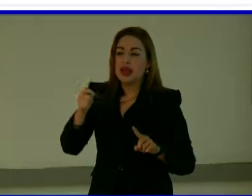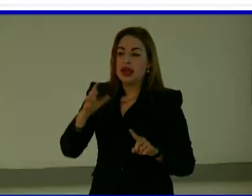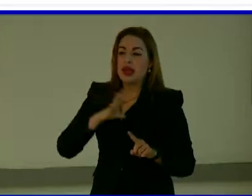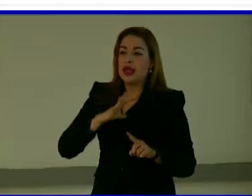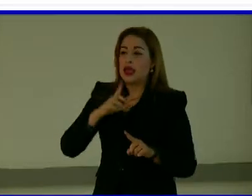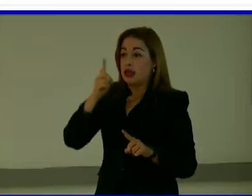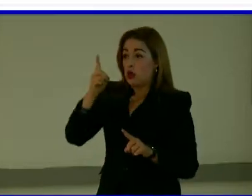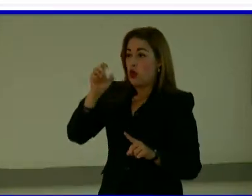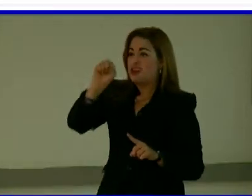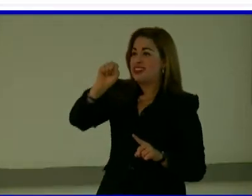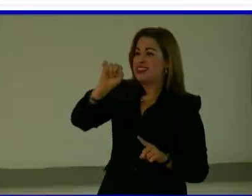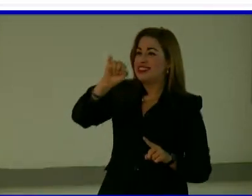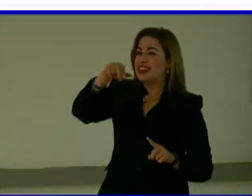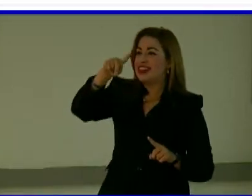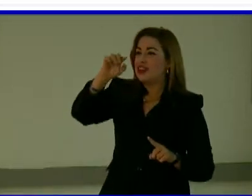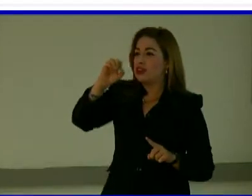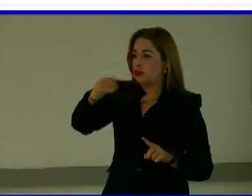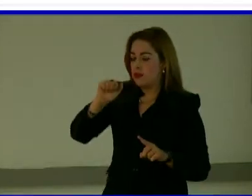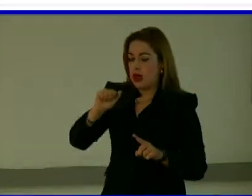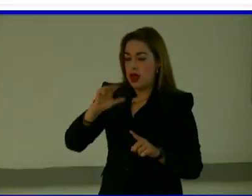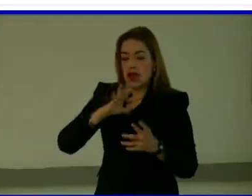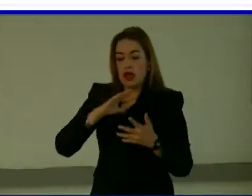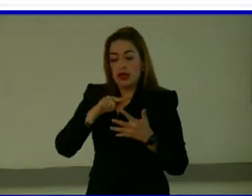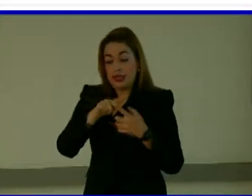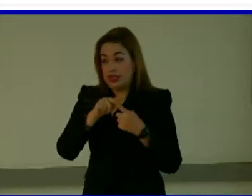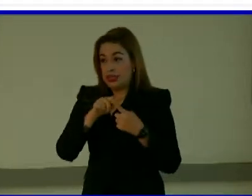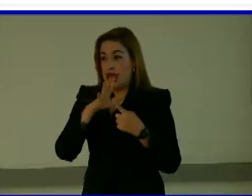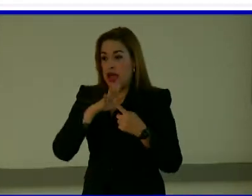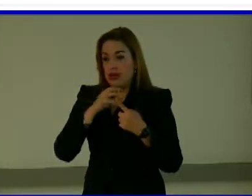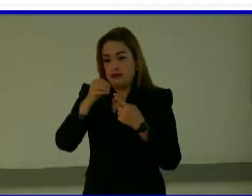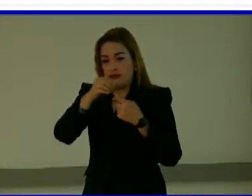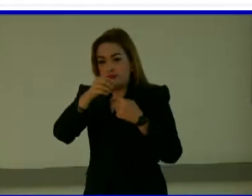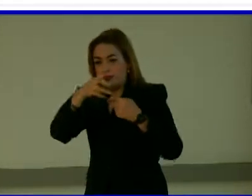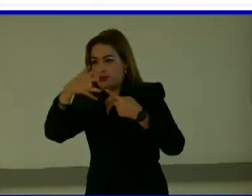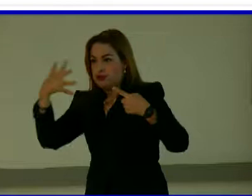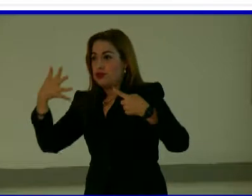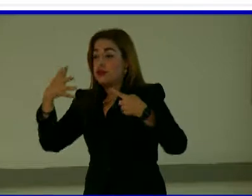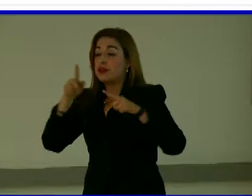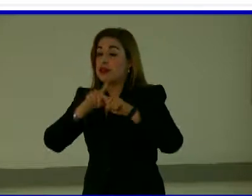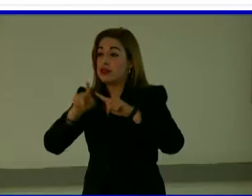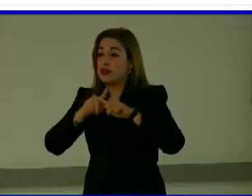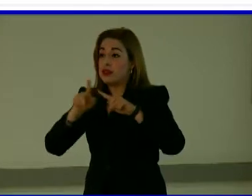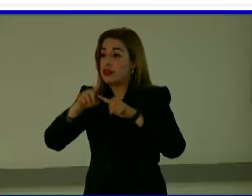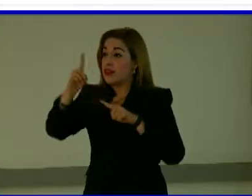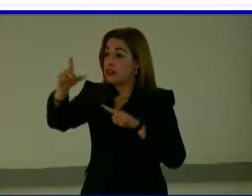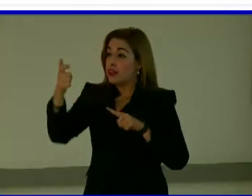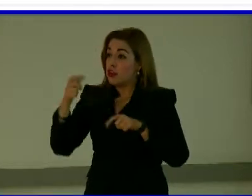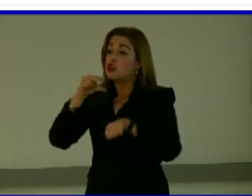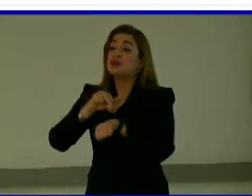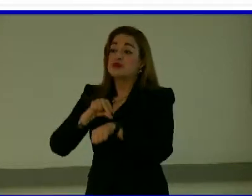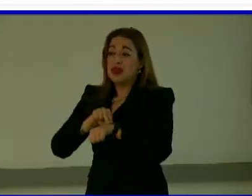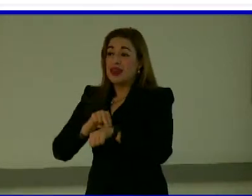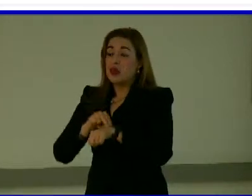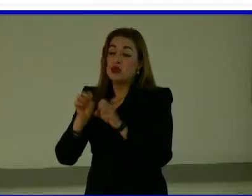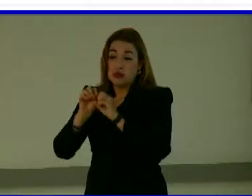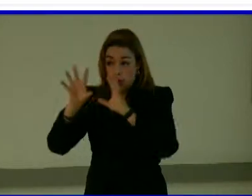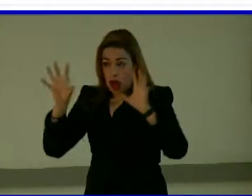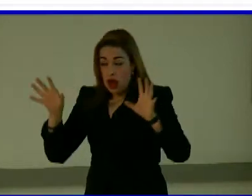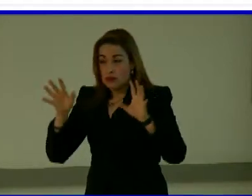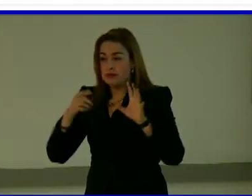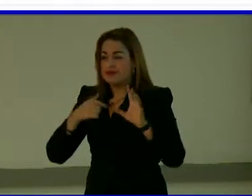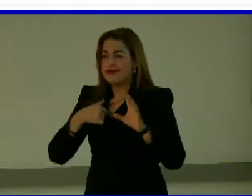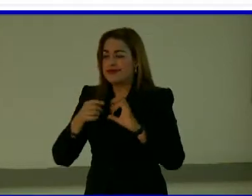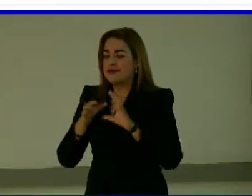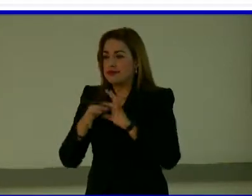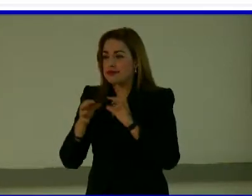causado por una serie de diagnósticos médicos. En claro y simple, no todo